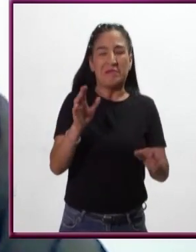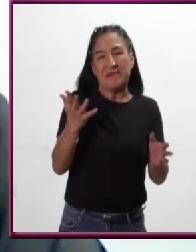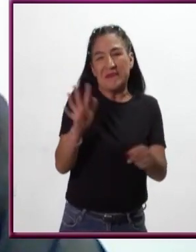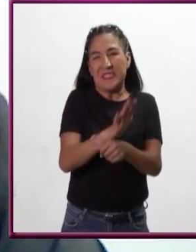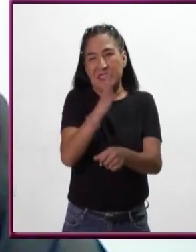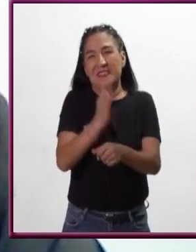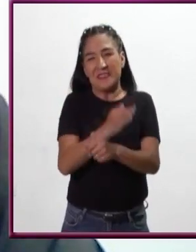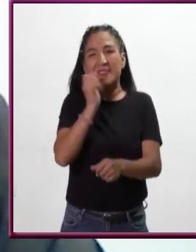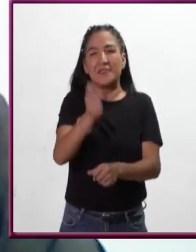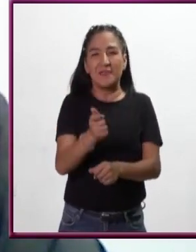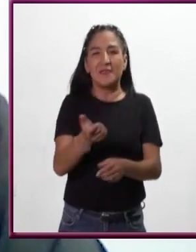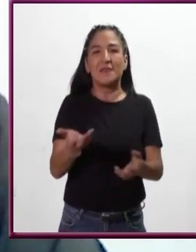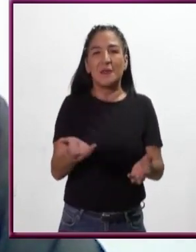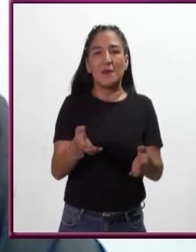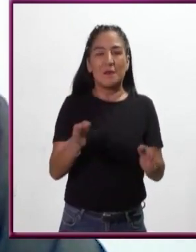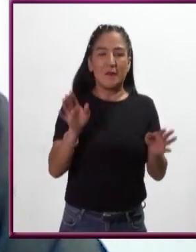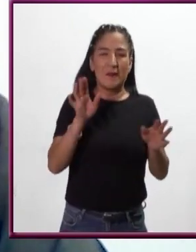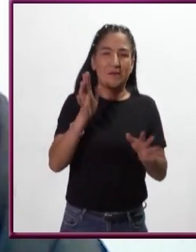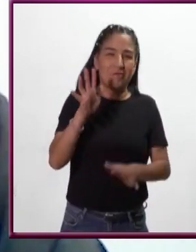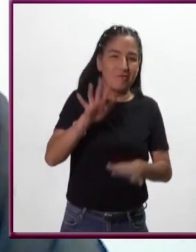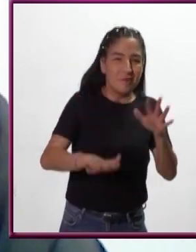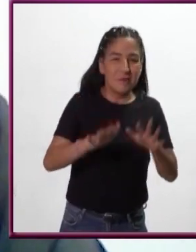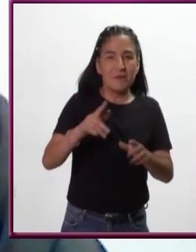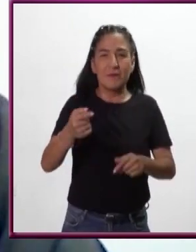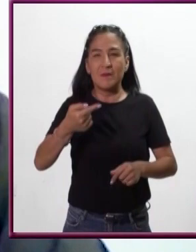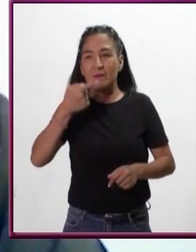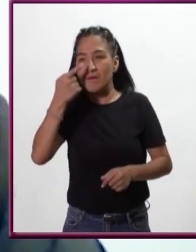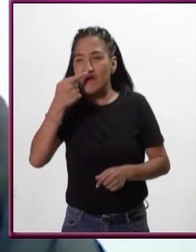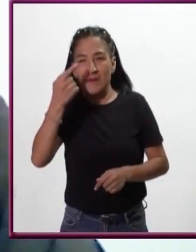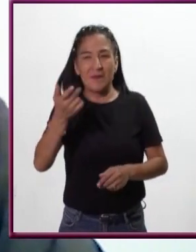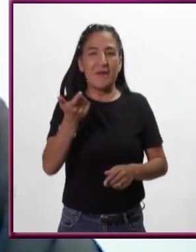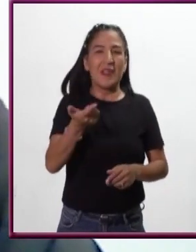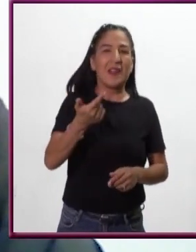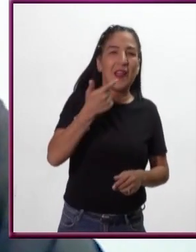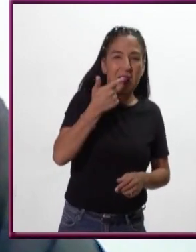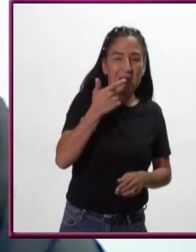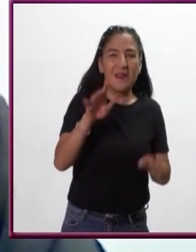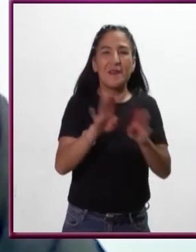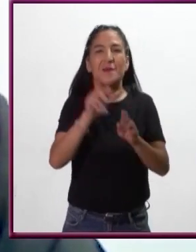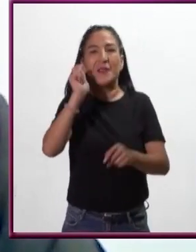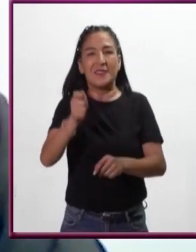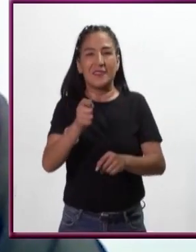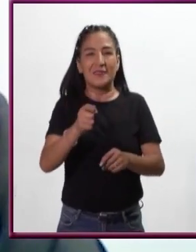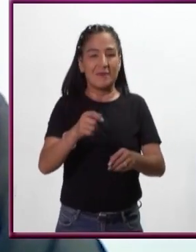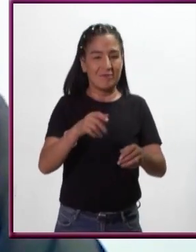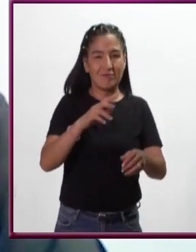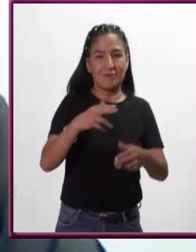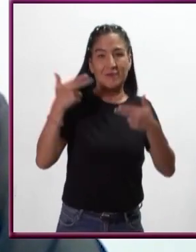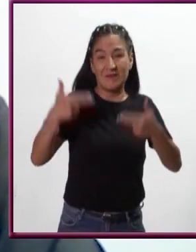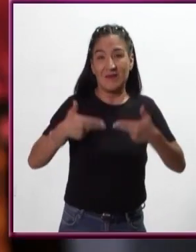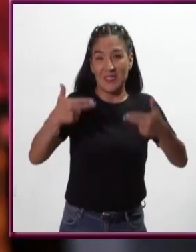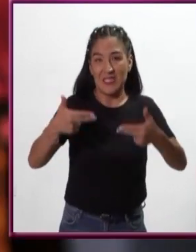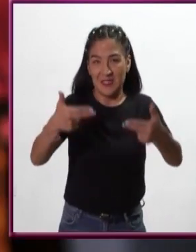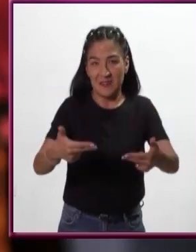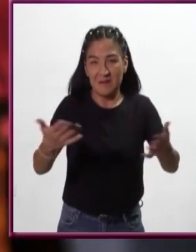curiosas. Incluso tu sensibilidad a ciertos olores y a ciertos sabores está marcada genéticamente.